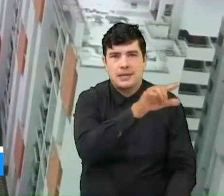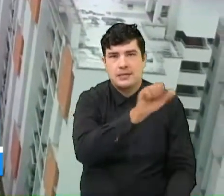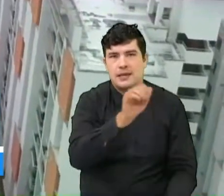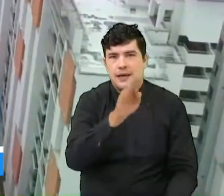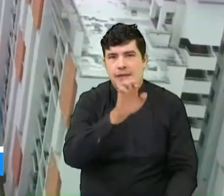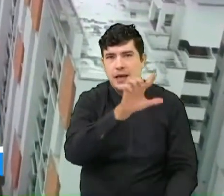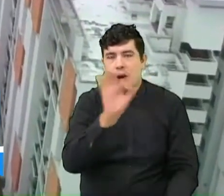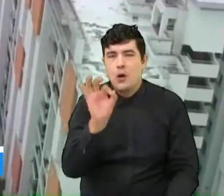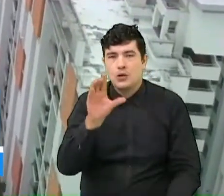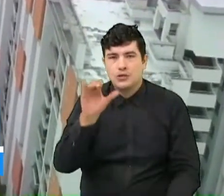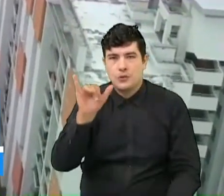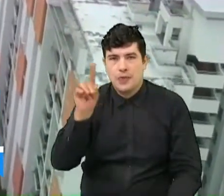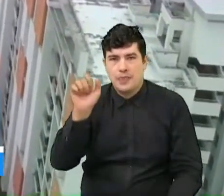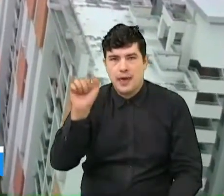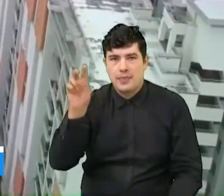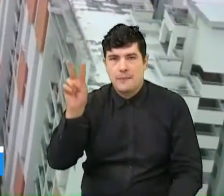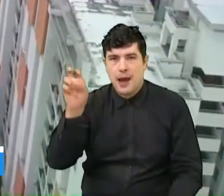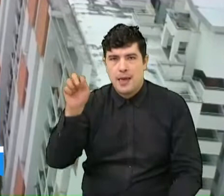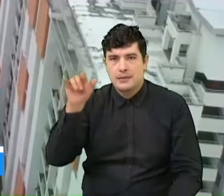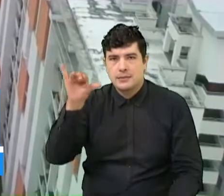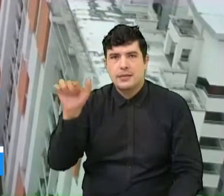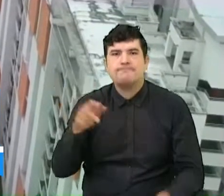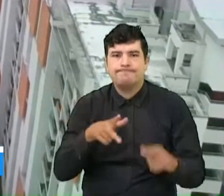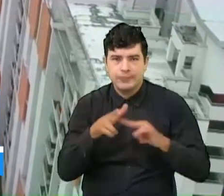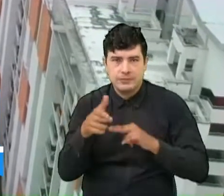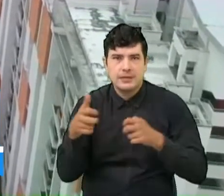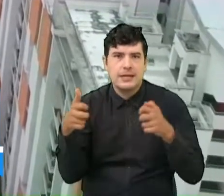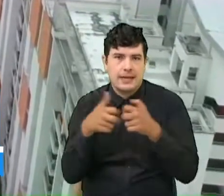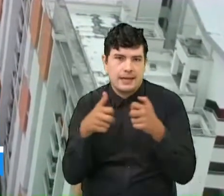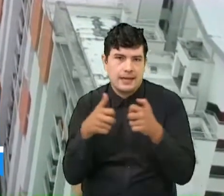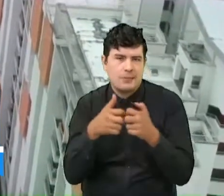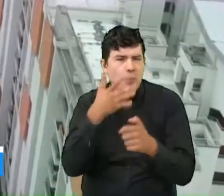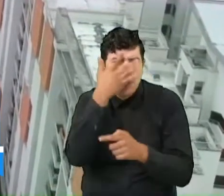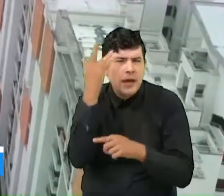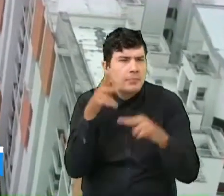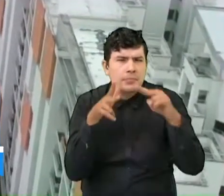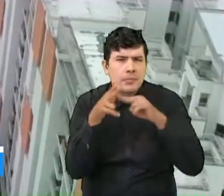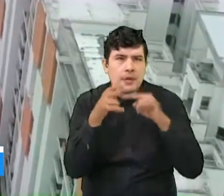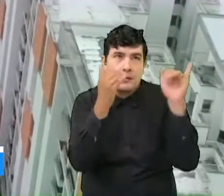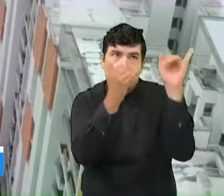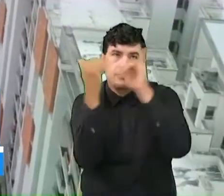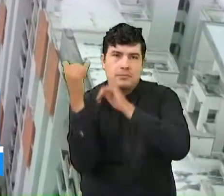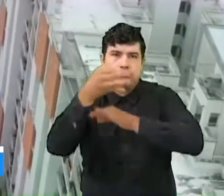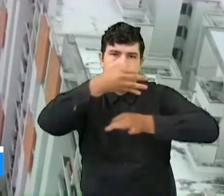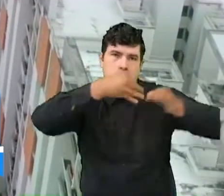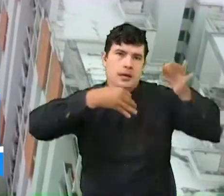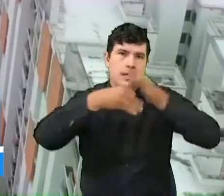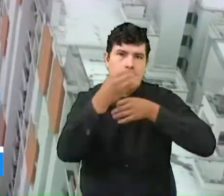Estas interrupciones en la energía se deben a trabajos de mantenimiento en las redes eléctricas.